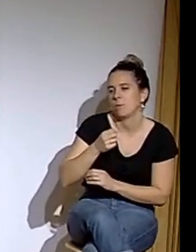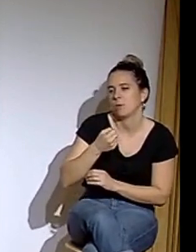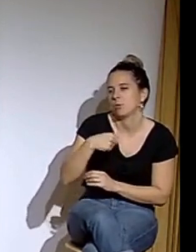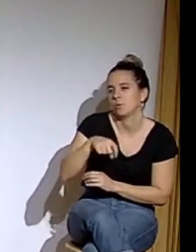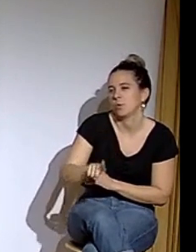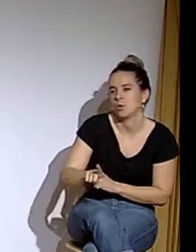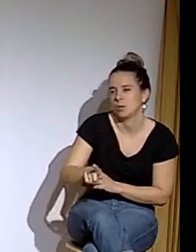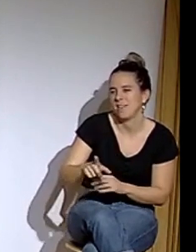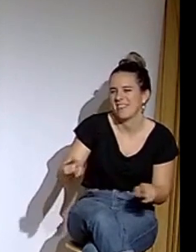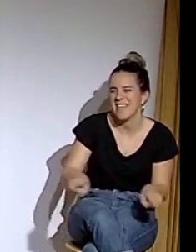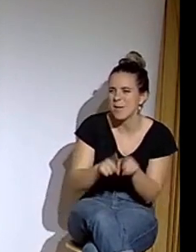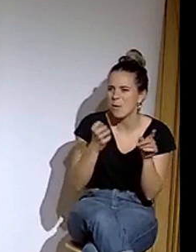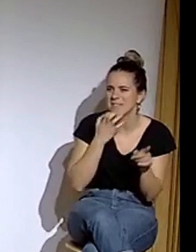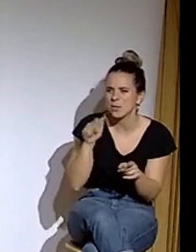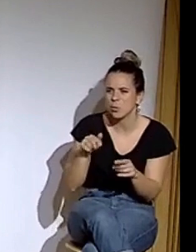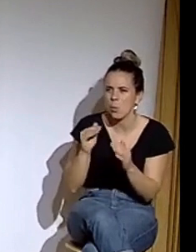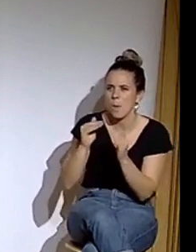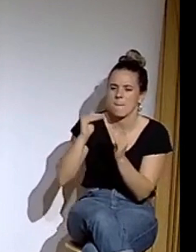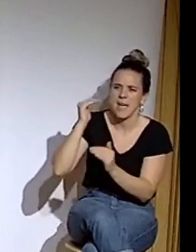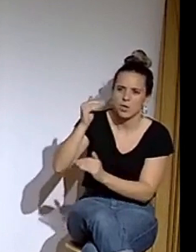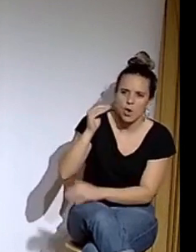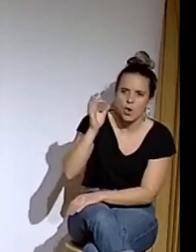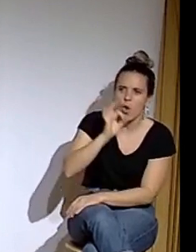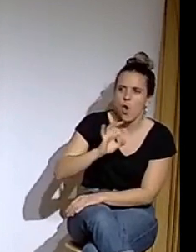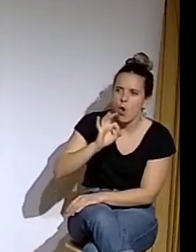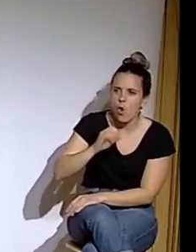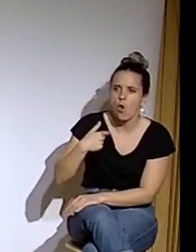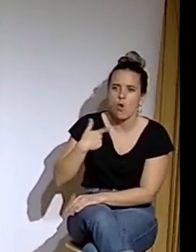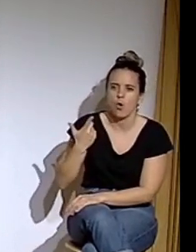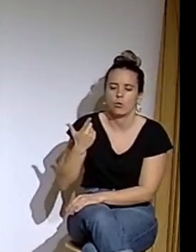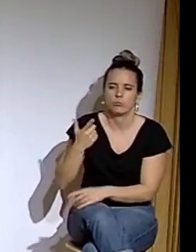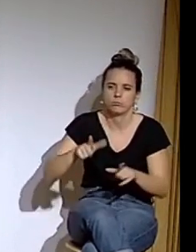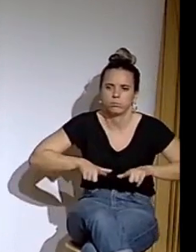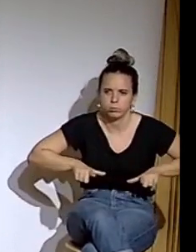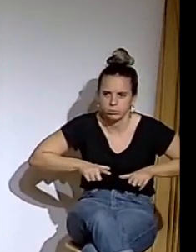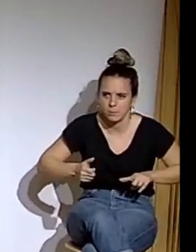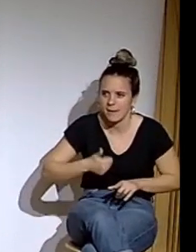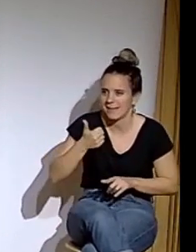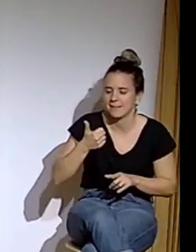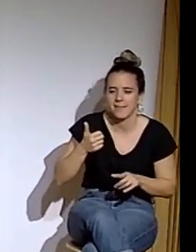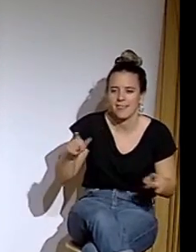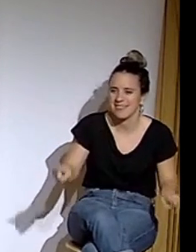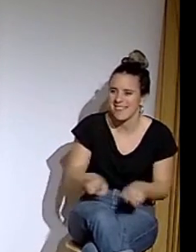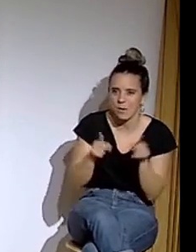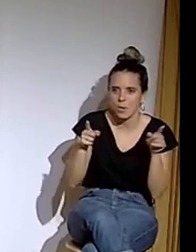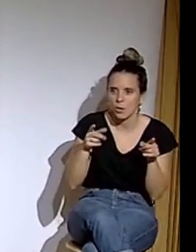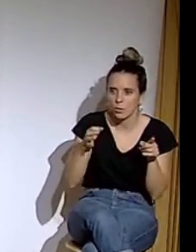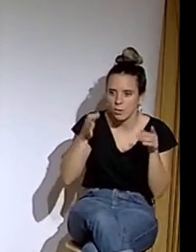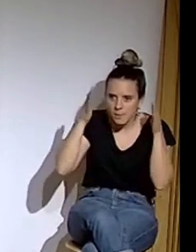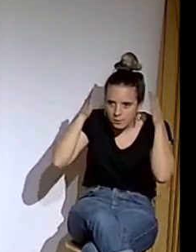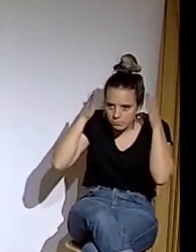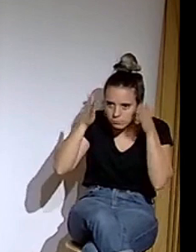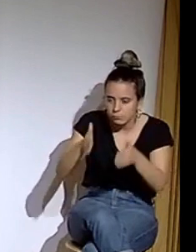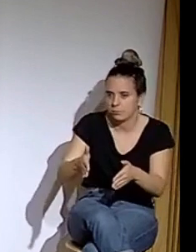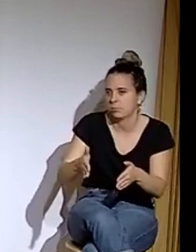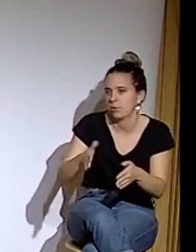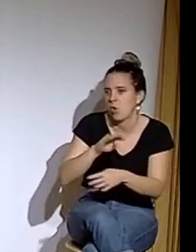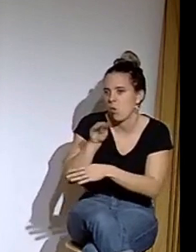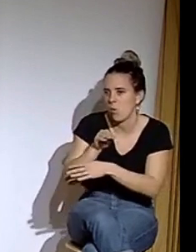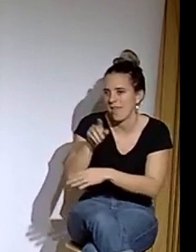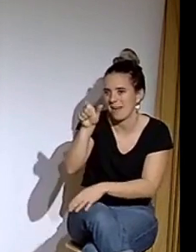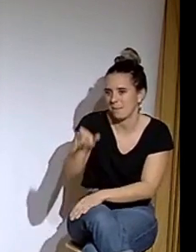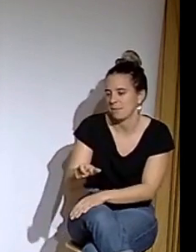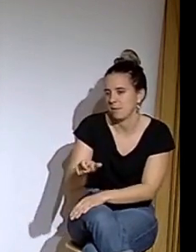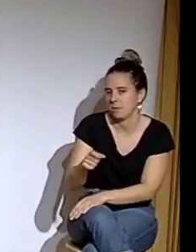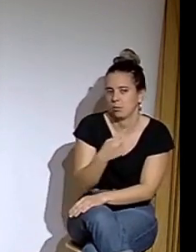tuviesen más carreras que tuviesen siempre había que darle de comer al ereu o había que atenderlo o sea porque tú estabas para eso y